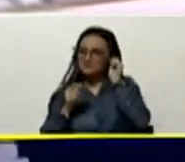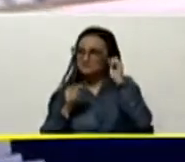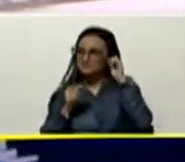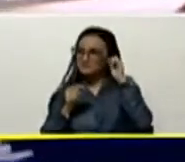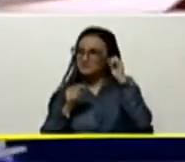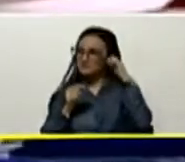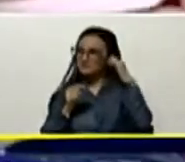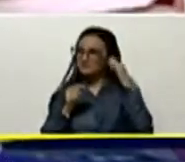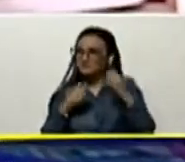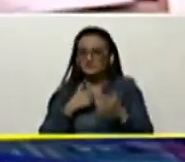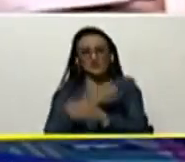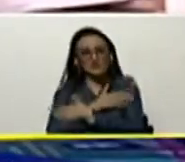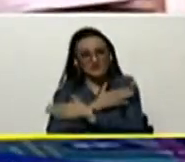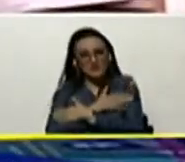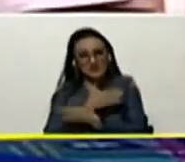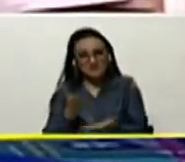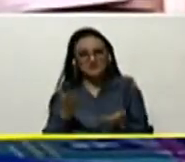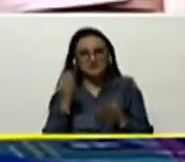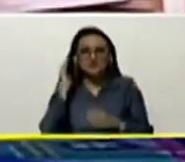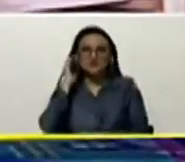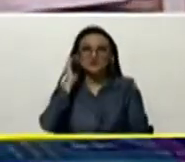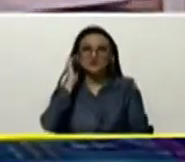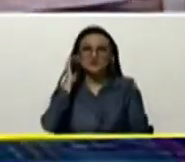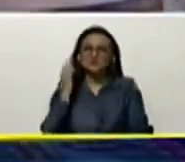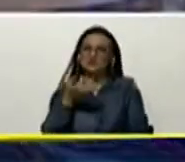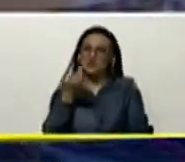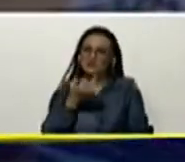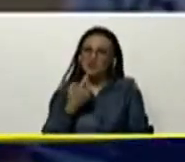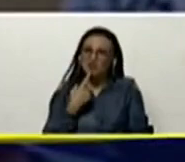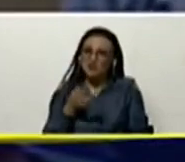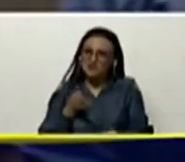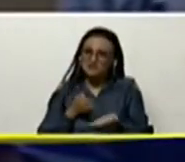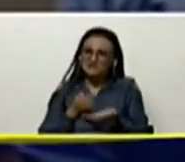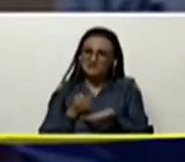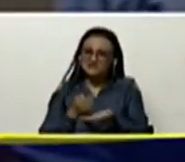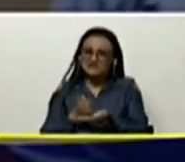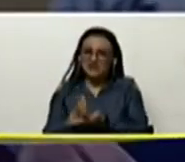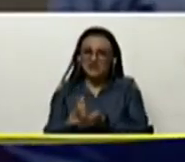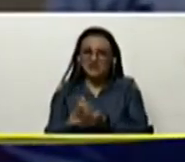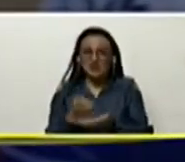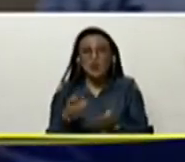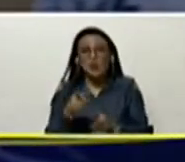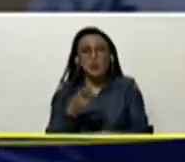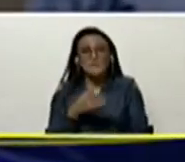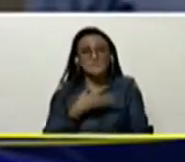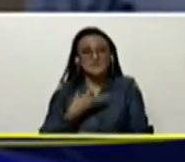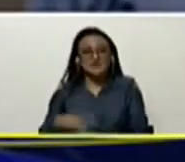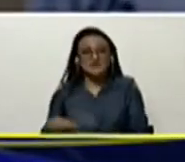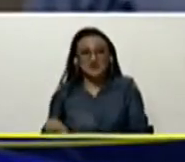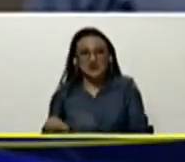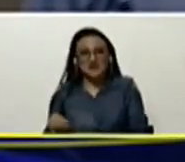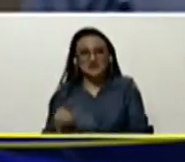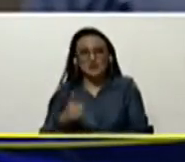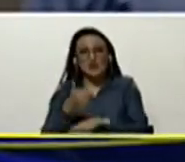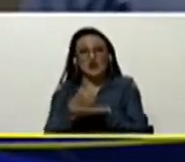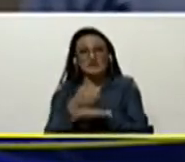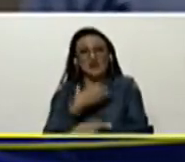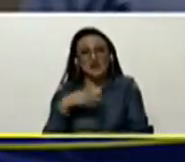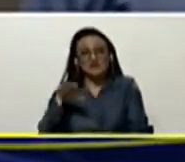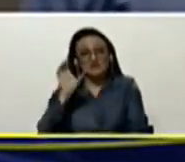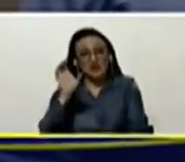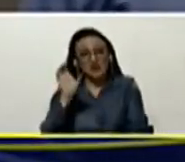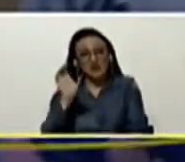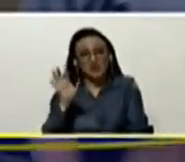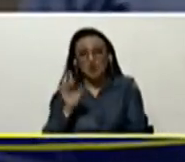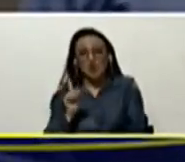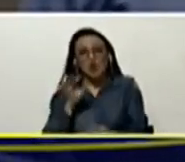lo felicito, mire, y se lo digo con toda sinceridad, que un presidente, que un jefe de Estado, no